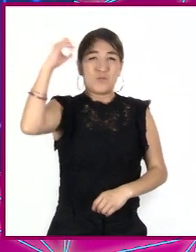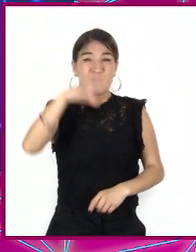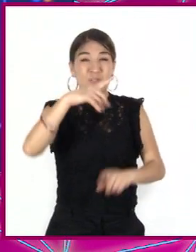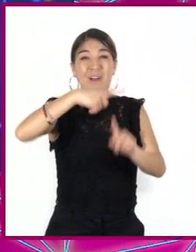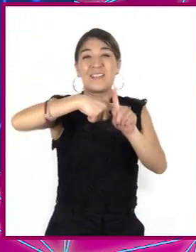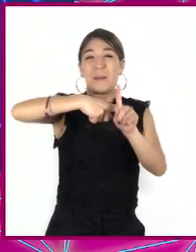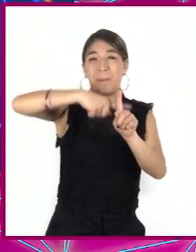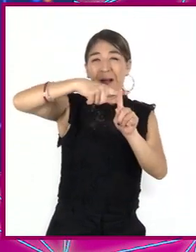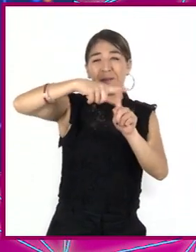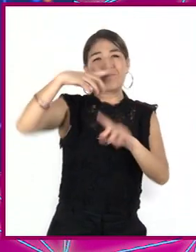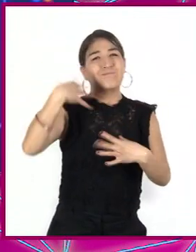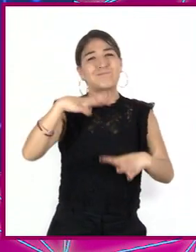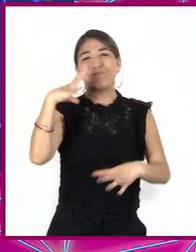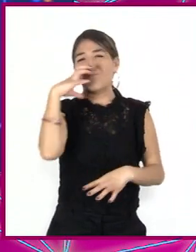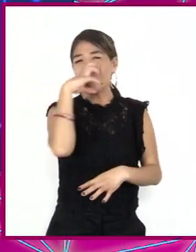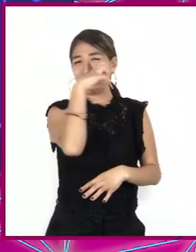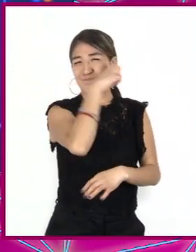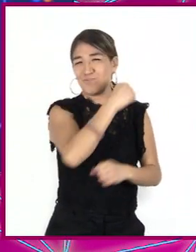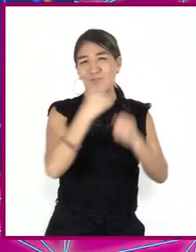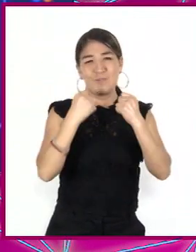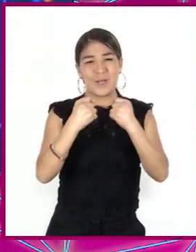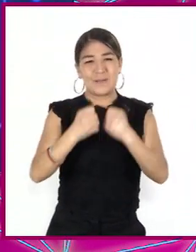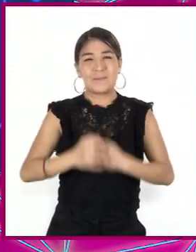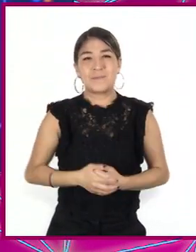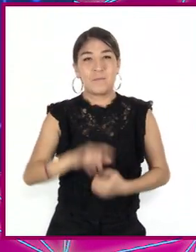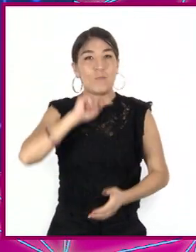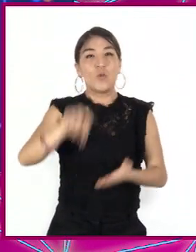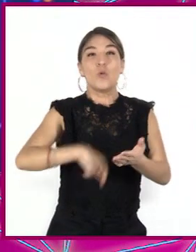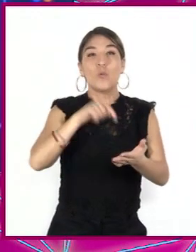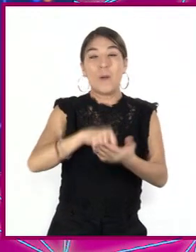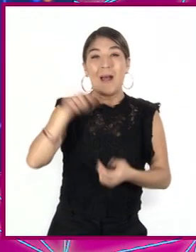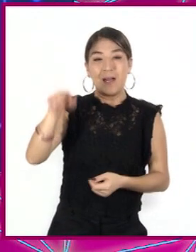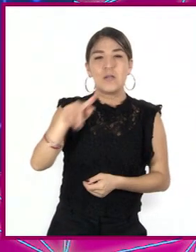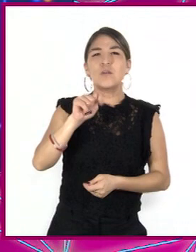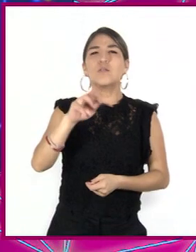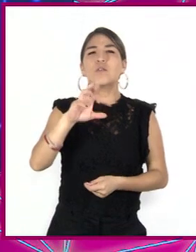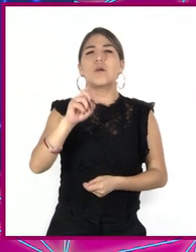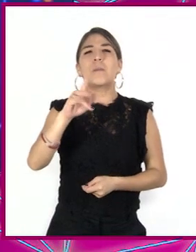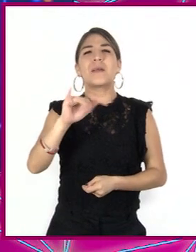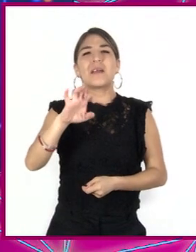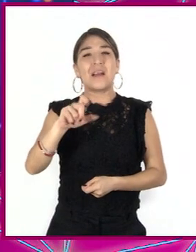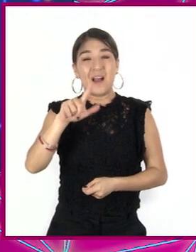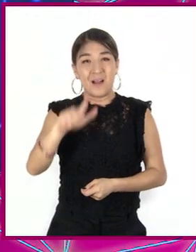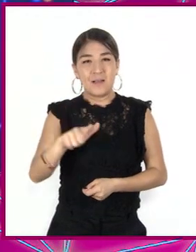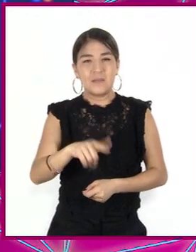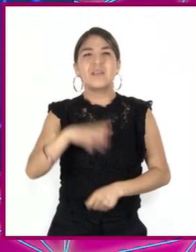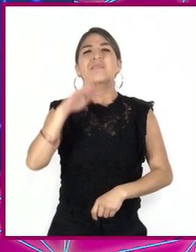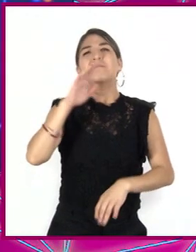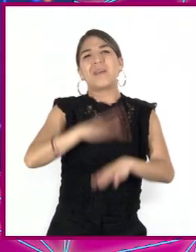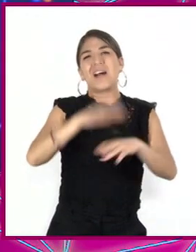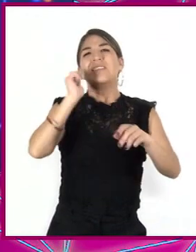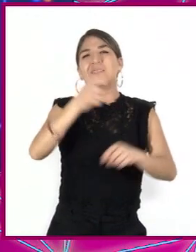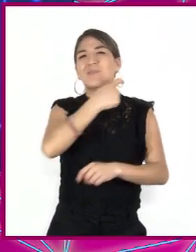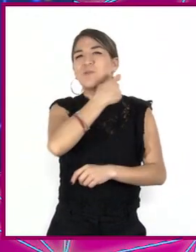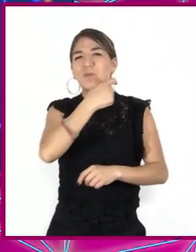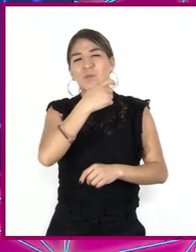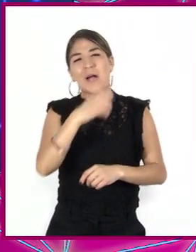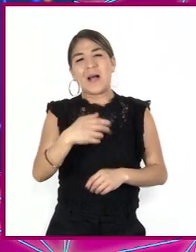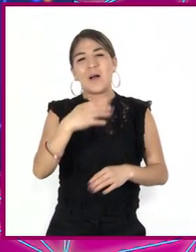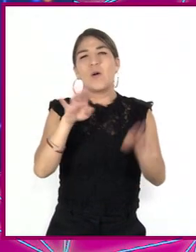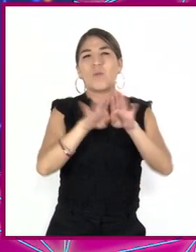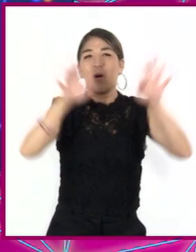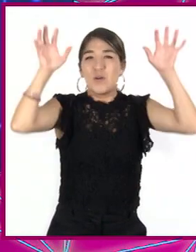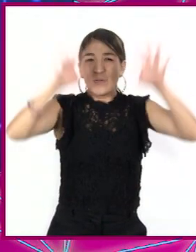elevadas. En ciertas regiones de la zona tropical, existe abundante humedad, que propicia